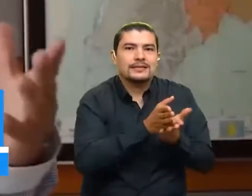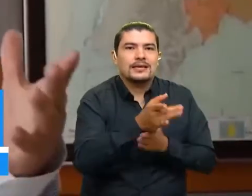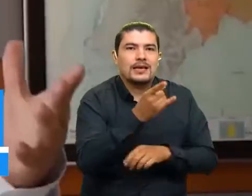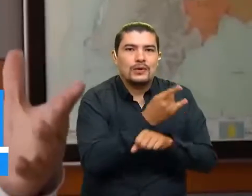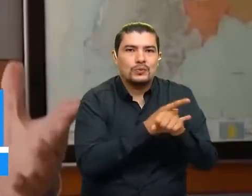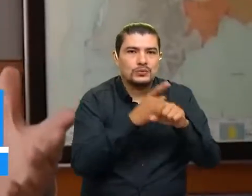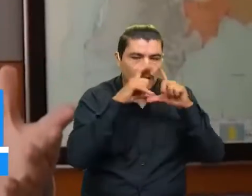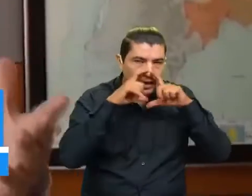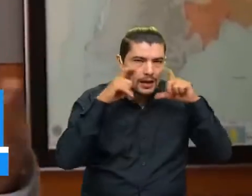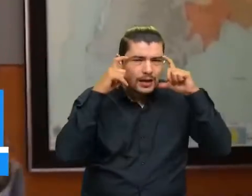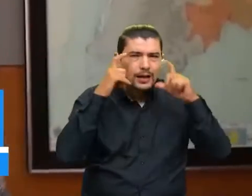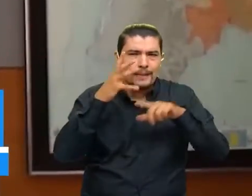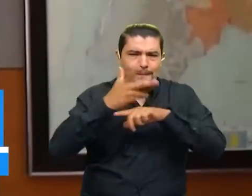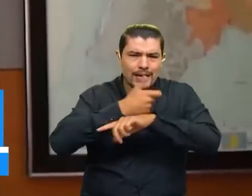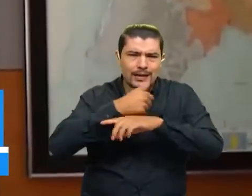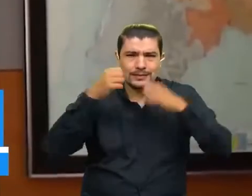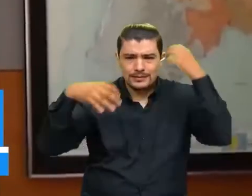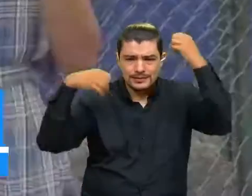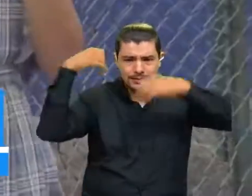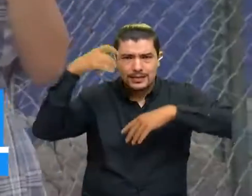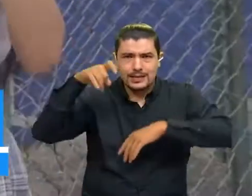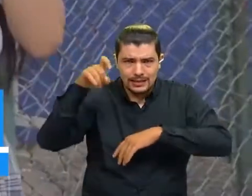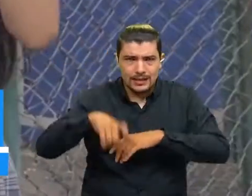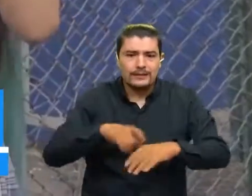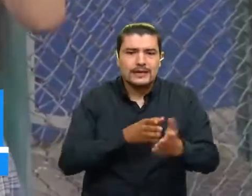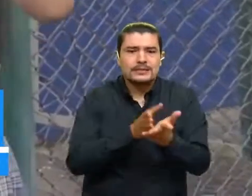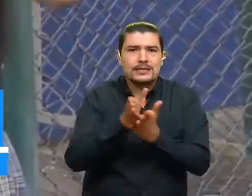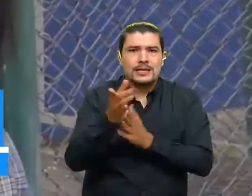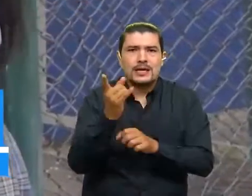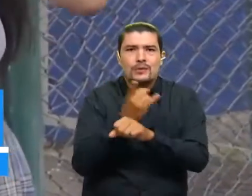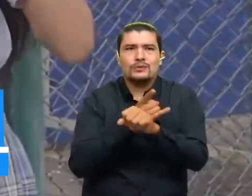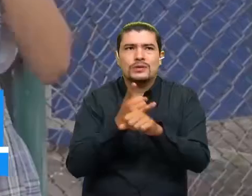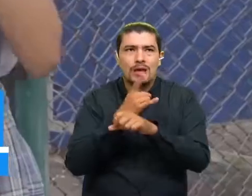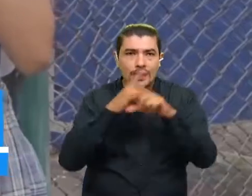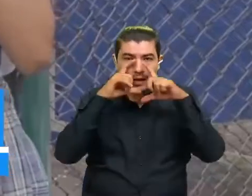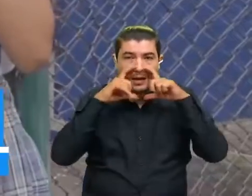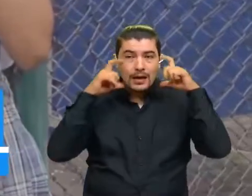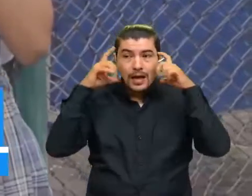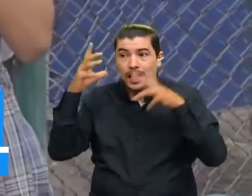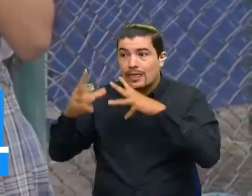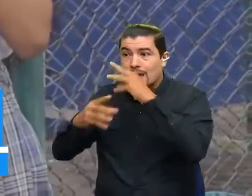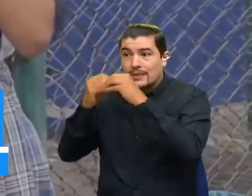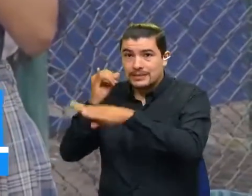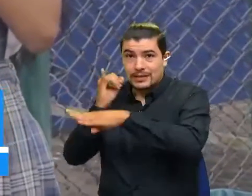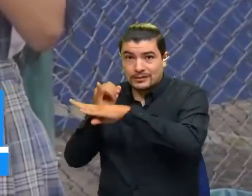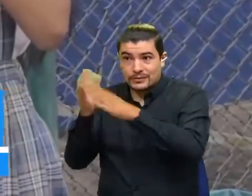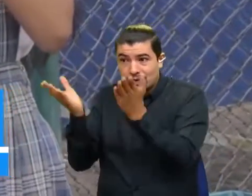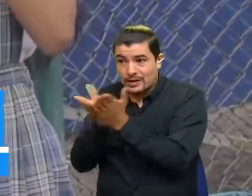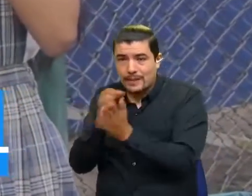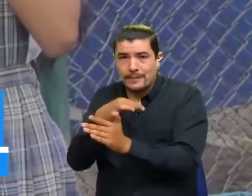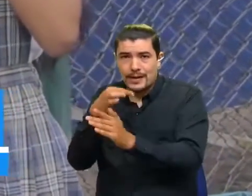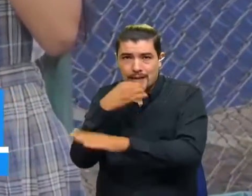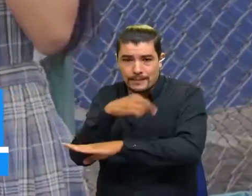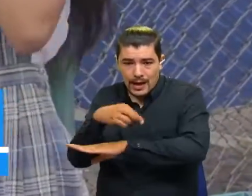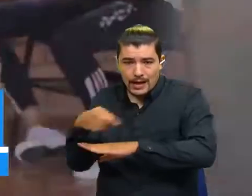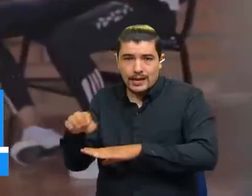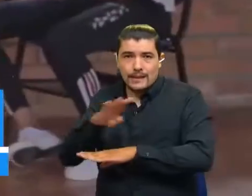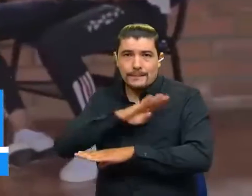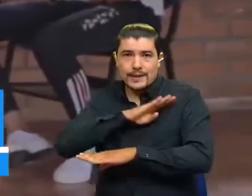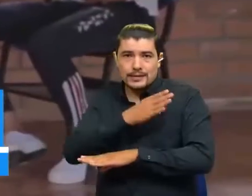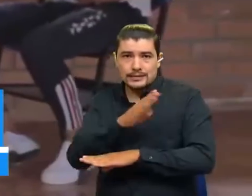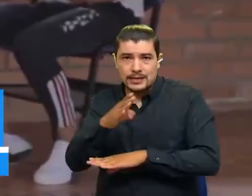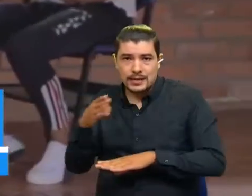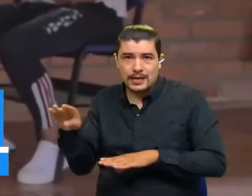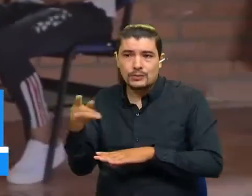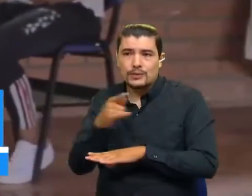bares, discotecas, se debe seguir utilizando el tapabocas. En las instituciones educativas, primaria, secundaria, instituciones de